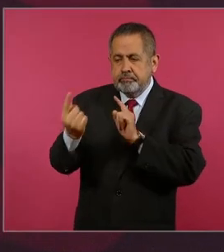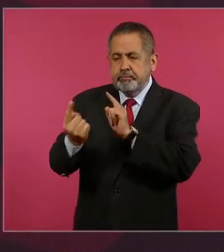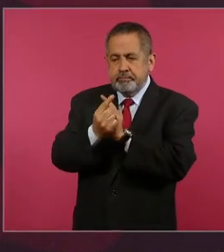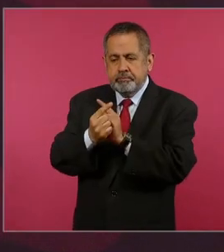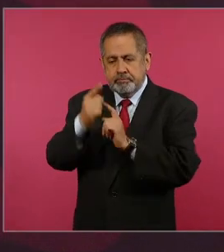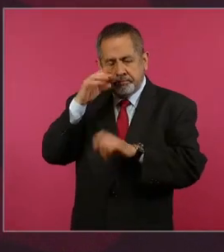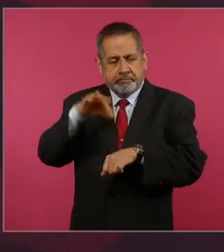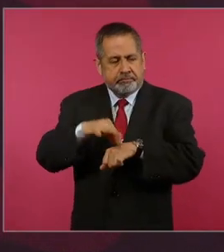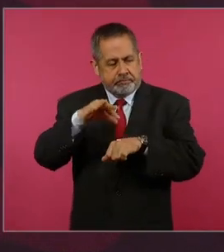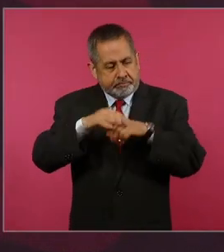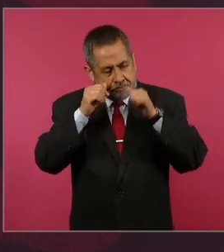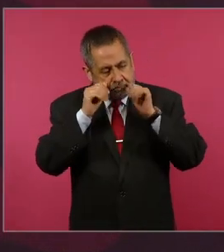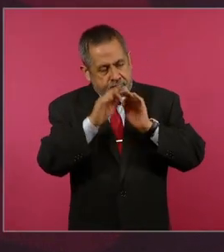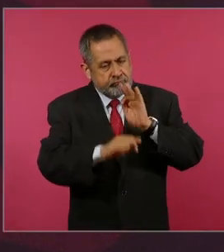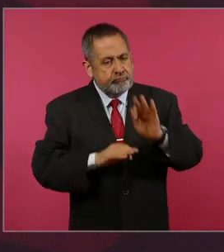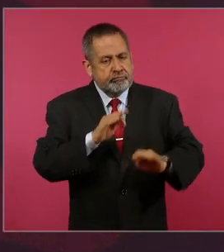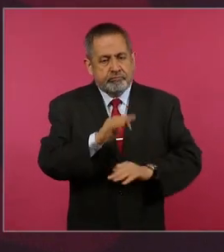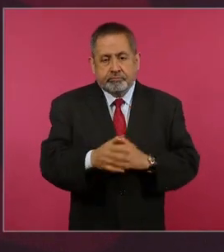tenga derecho